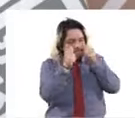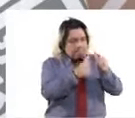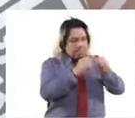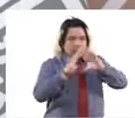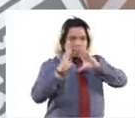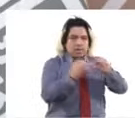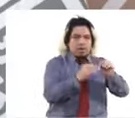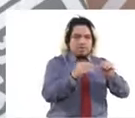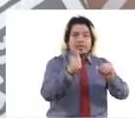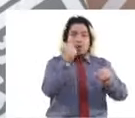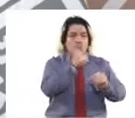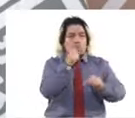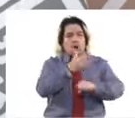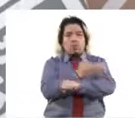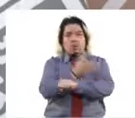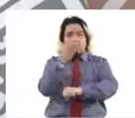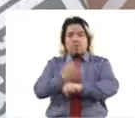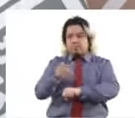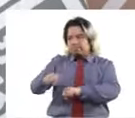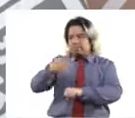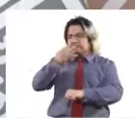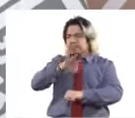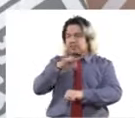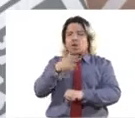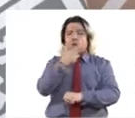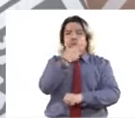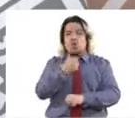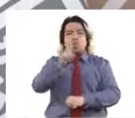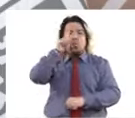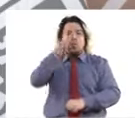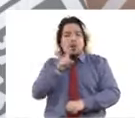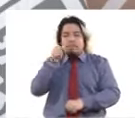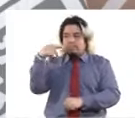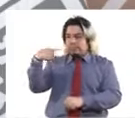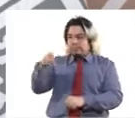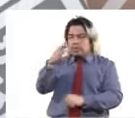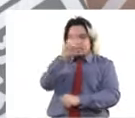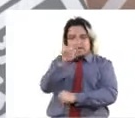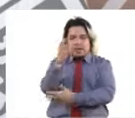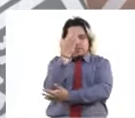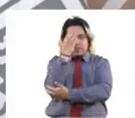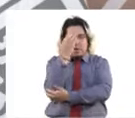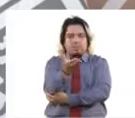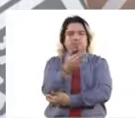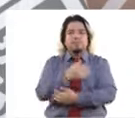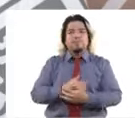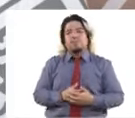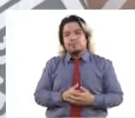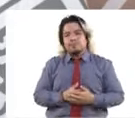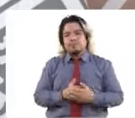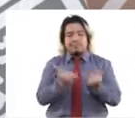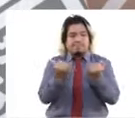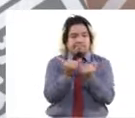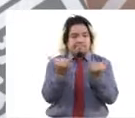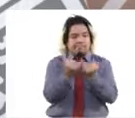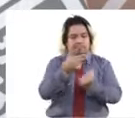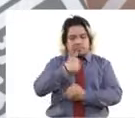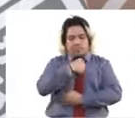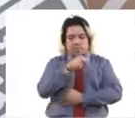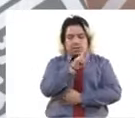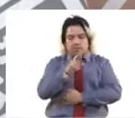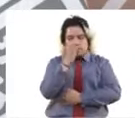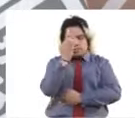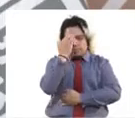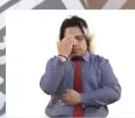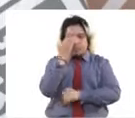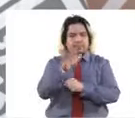ceremonias para reconocer el trabajo de mujeres y hombres policías. También reconocemos el enorme